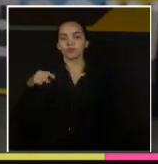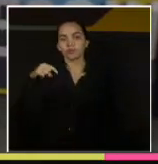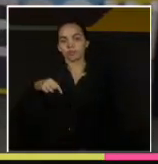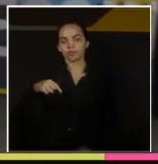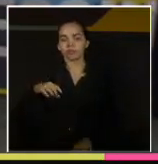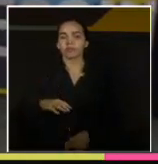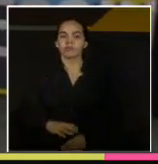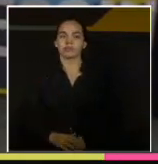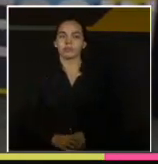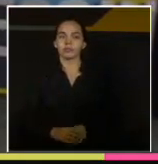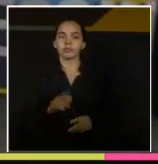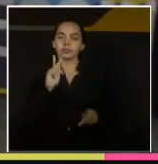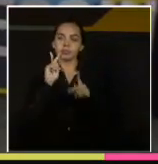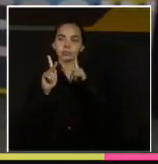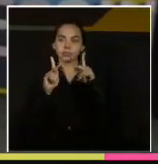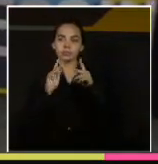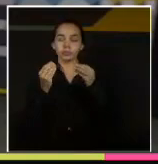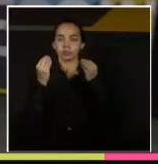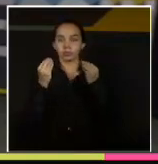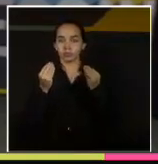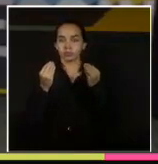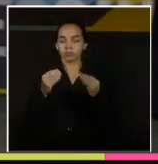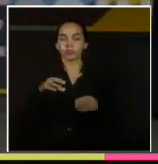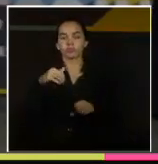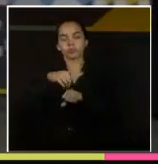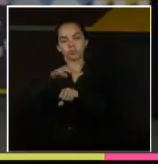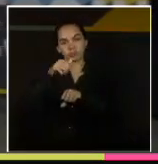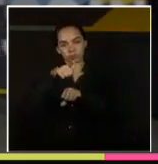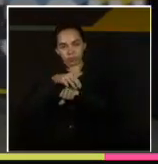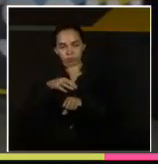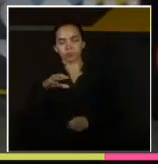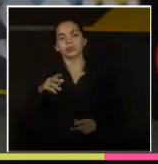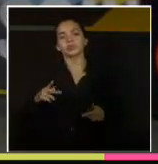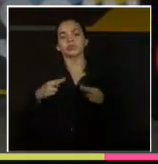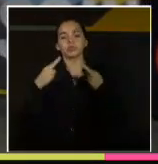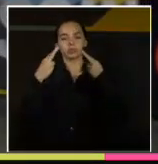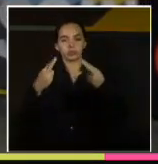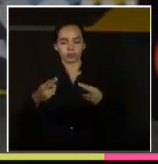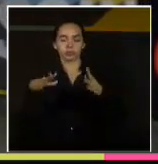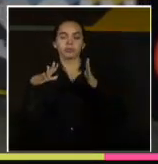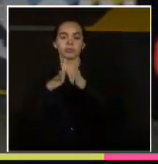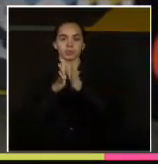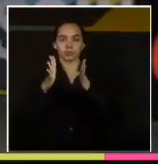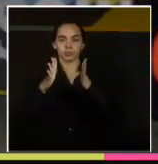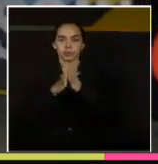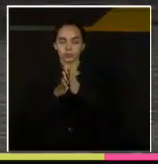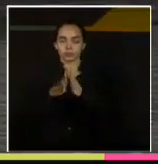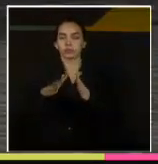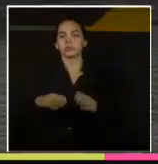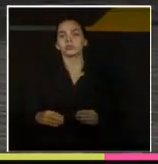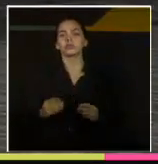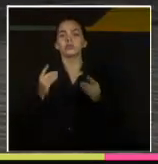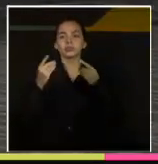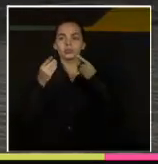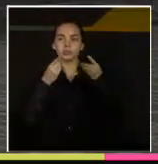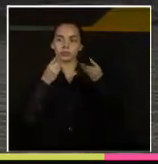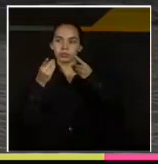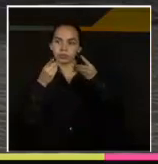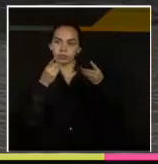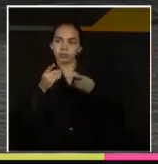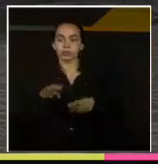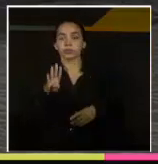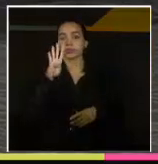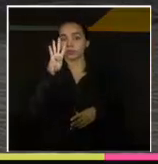de expertos está conformado por el mismo número de candidatos participantes en el debate. Los expertos